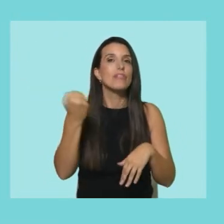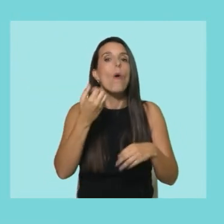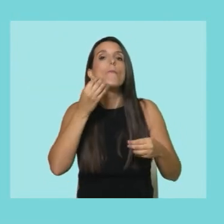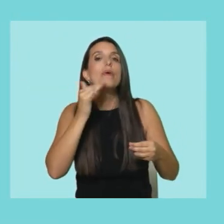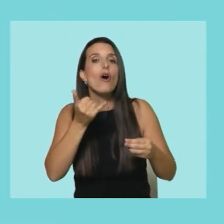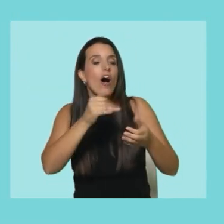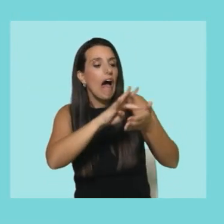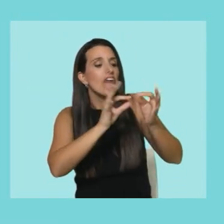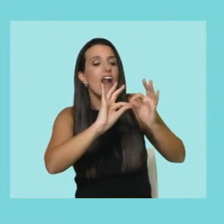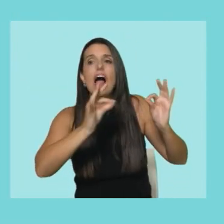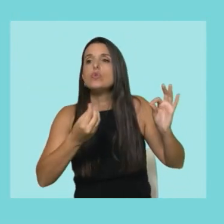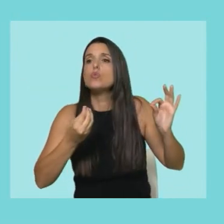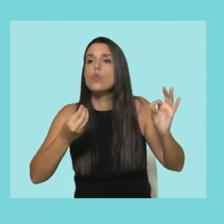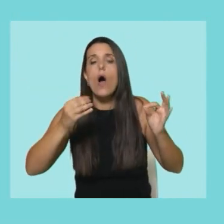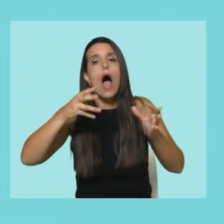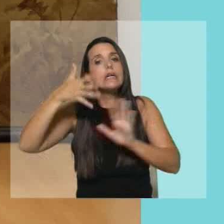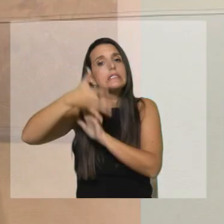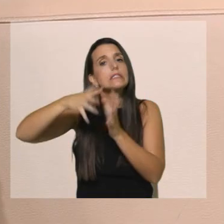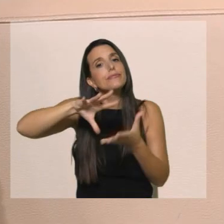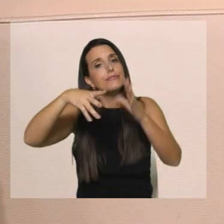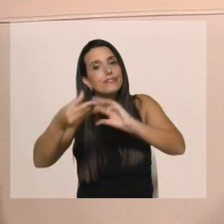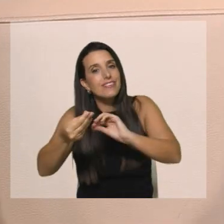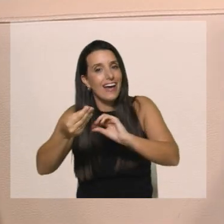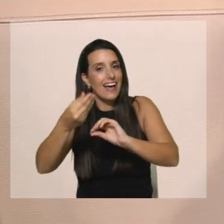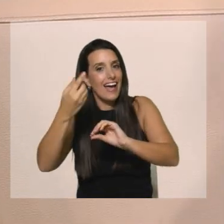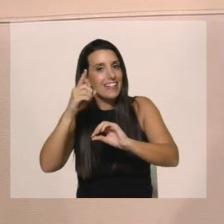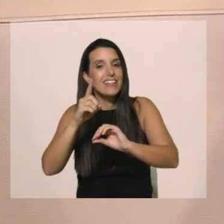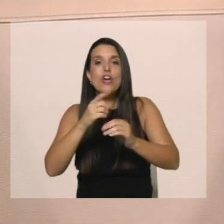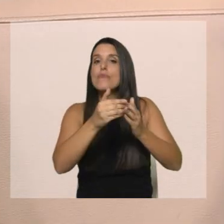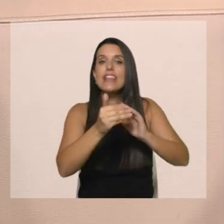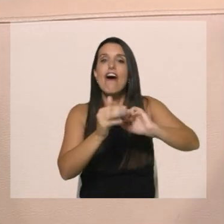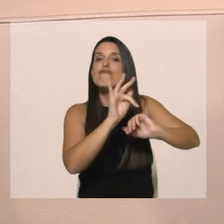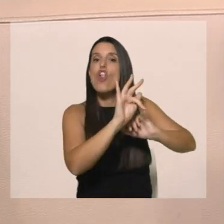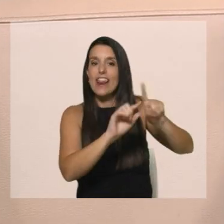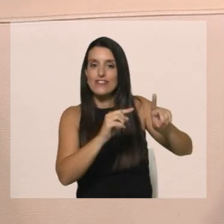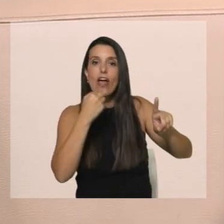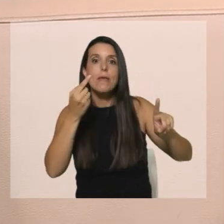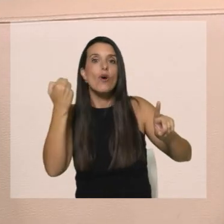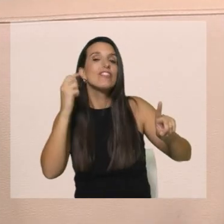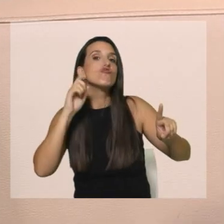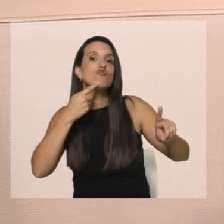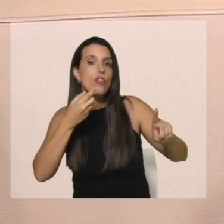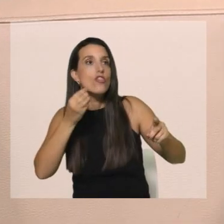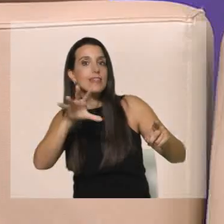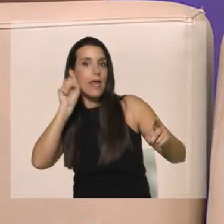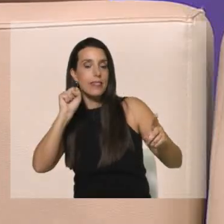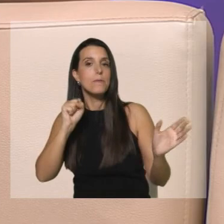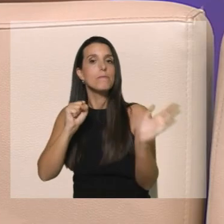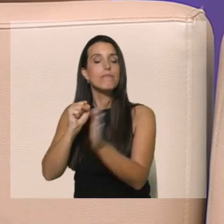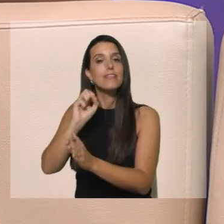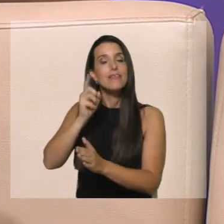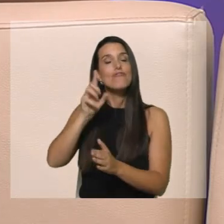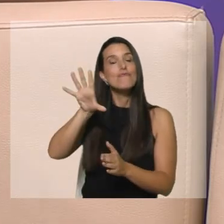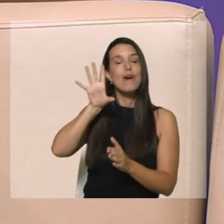frase, porque Claro. es lo que utiliza la comunidad sorda, más allá de lo que diga Florencio De lo que Sánchez. diga Florencio Sánchez, tal Claro. cual. Y me hace acordar mucho, y